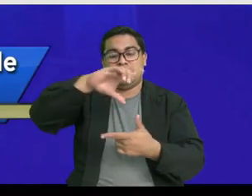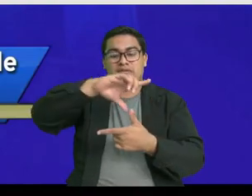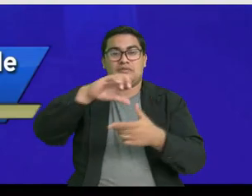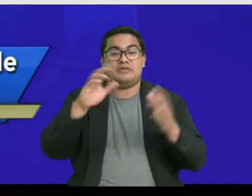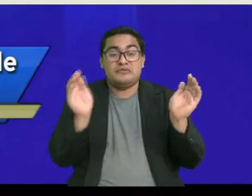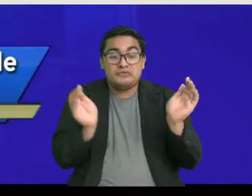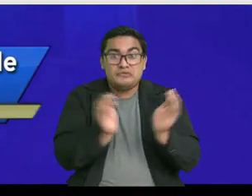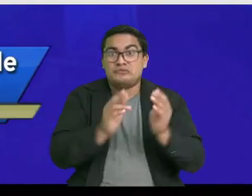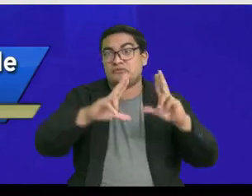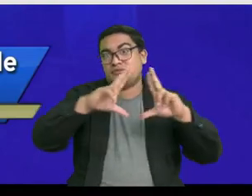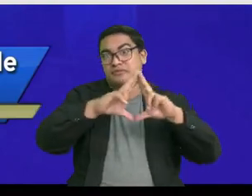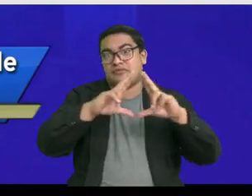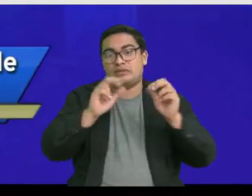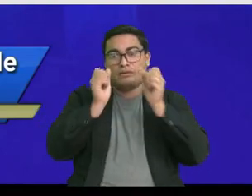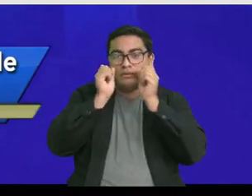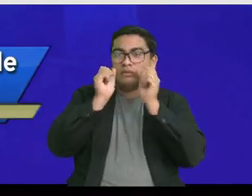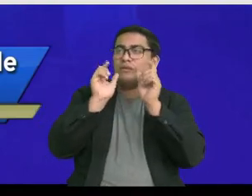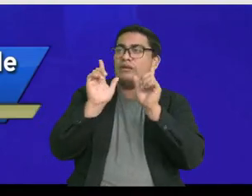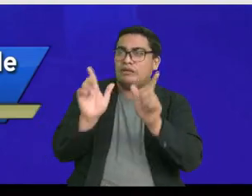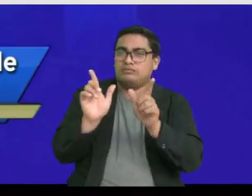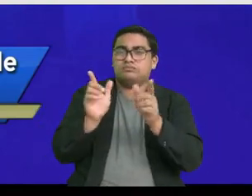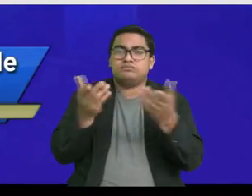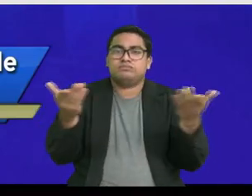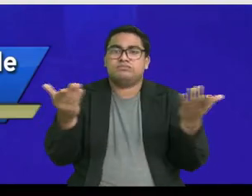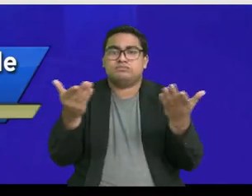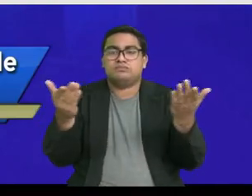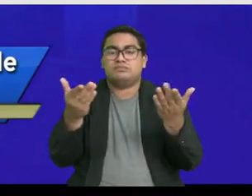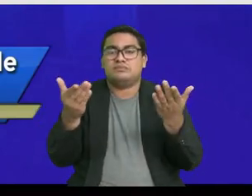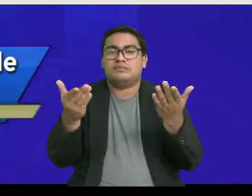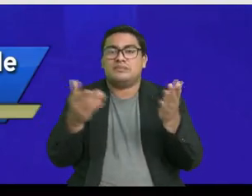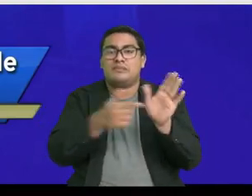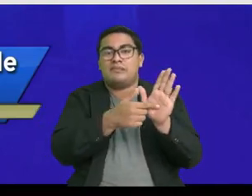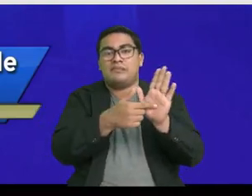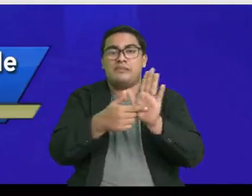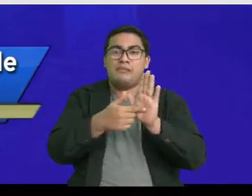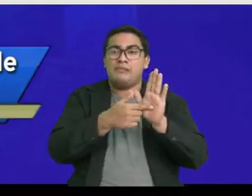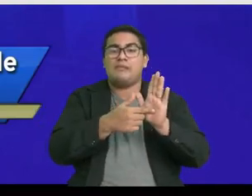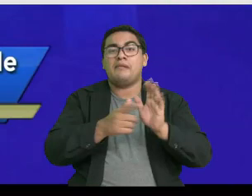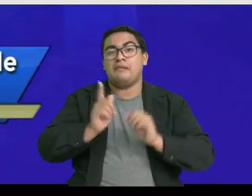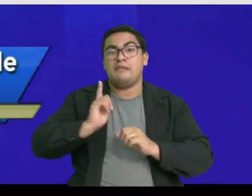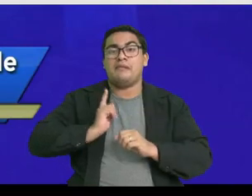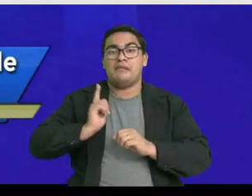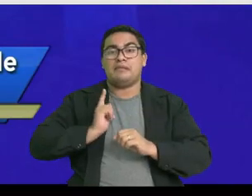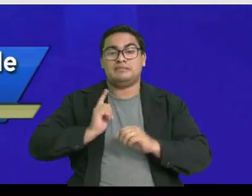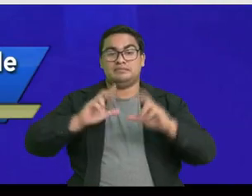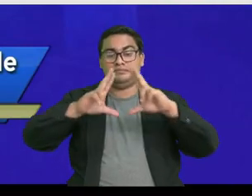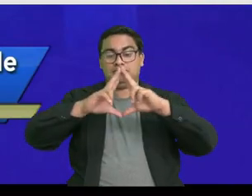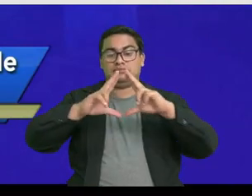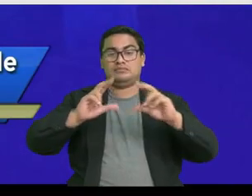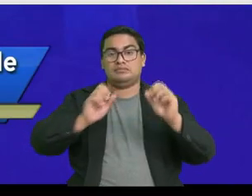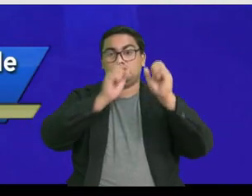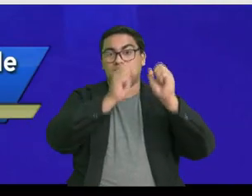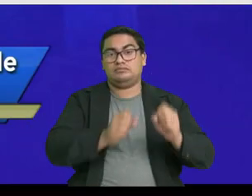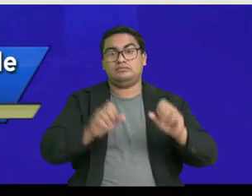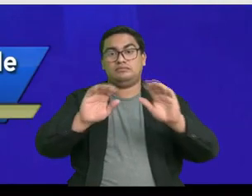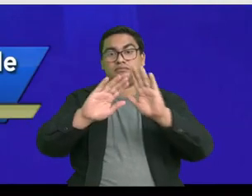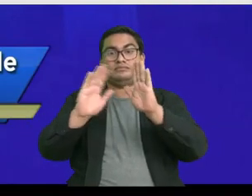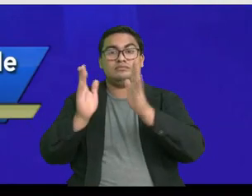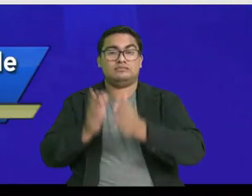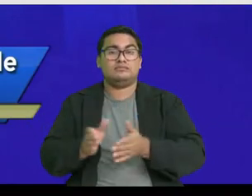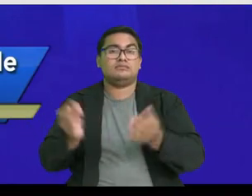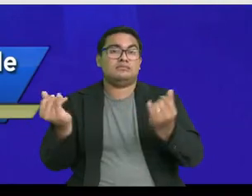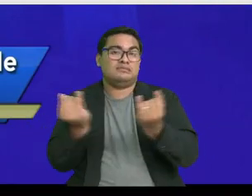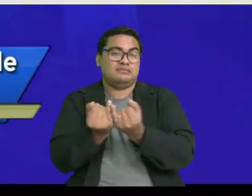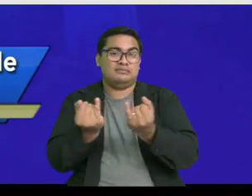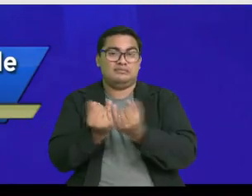Latina, dando la sorpresa, ¿verdad? Claro. De que este era un país que trabajaba